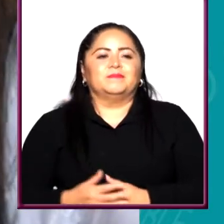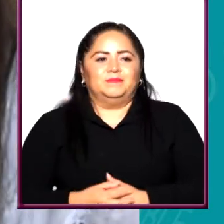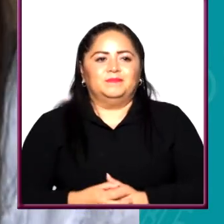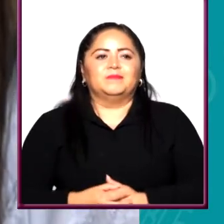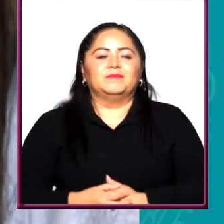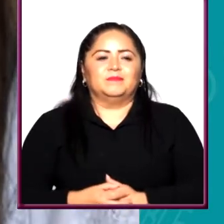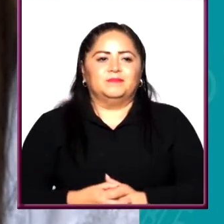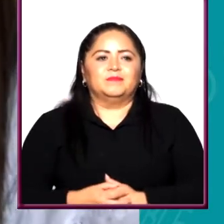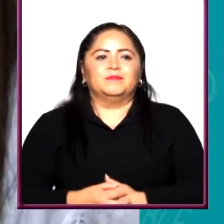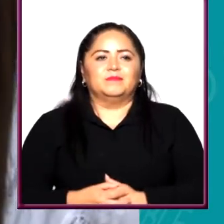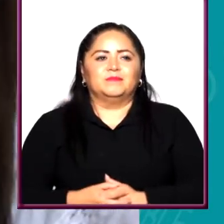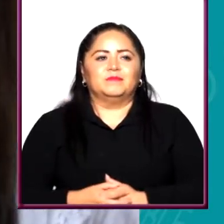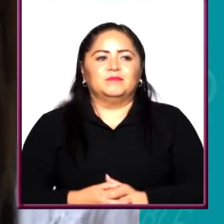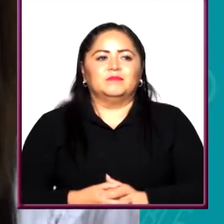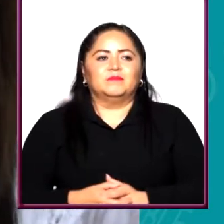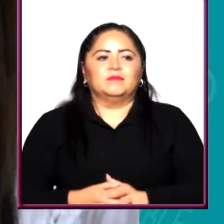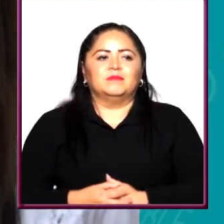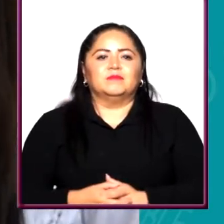Sí.